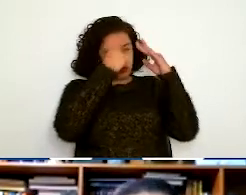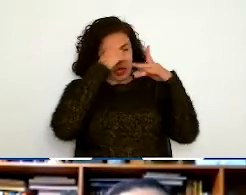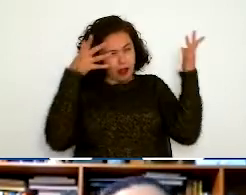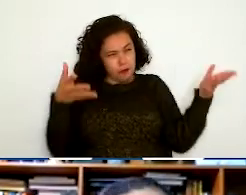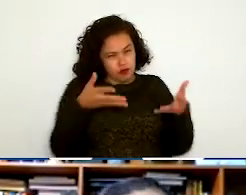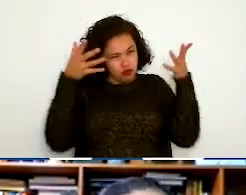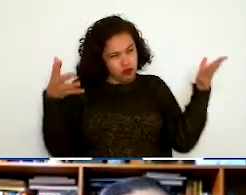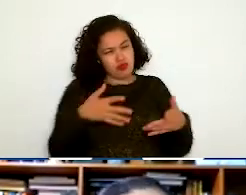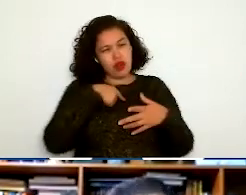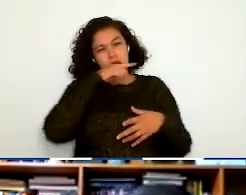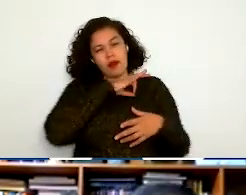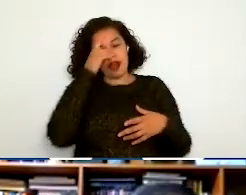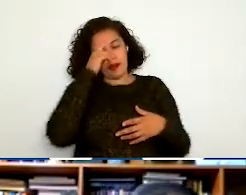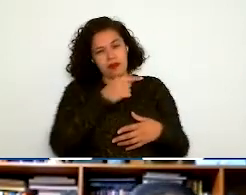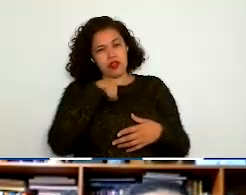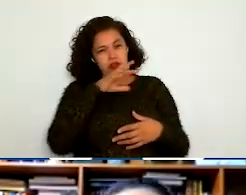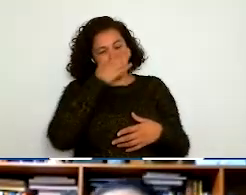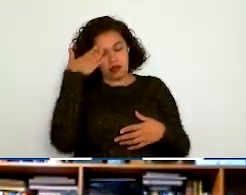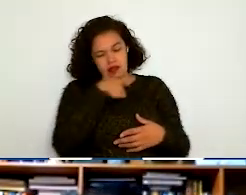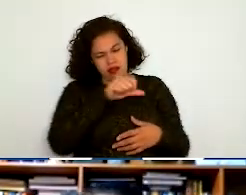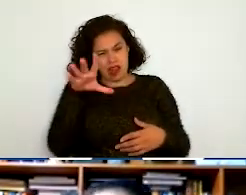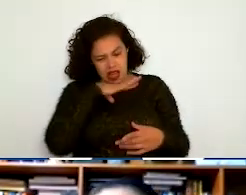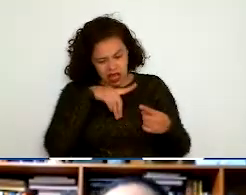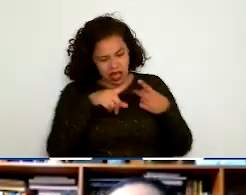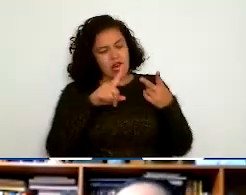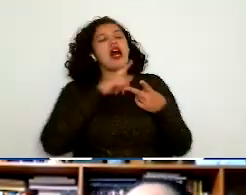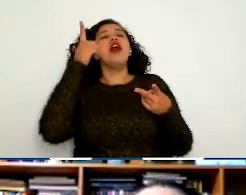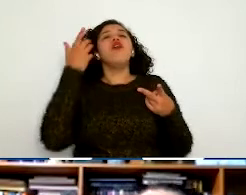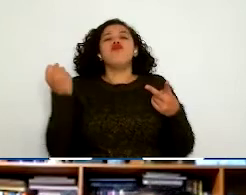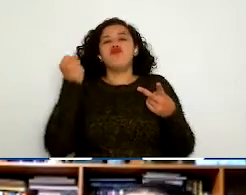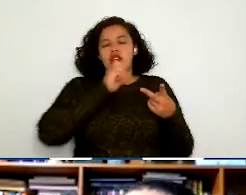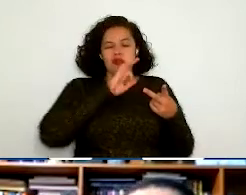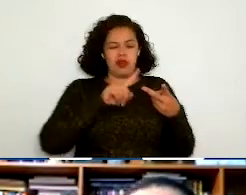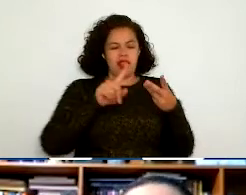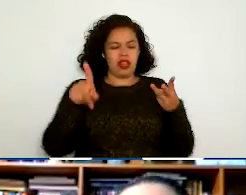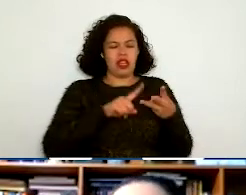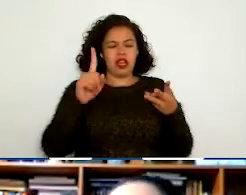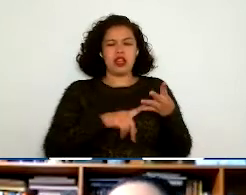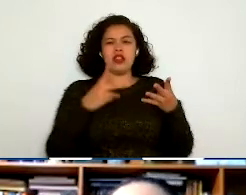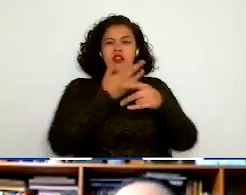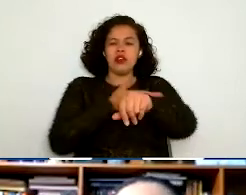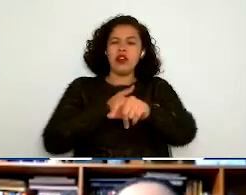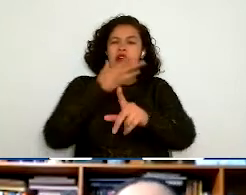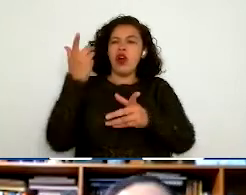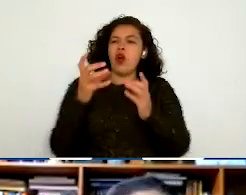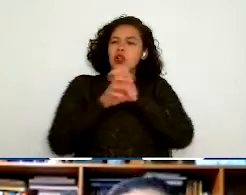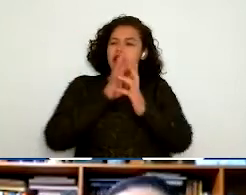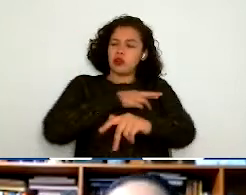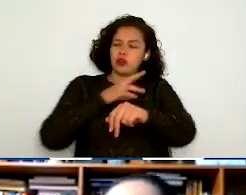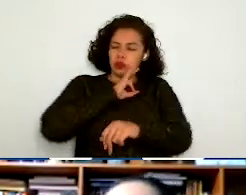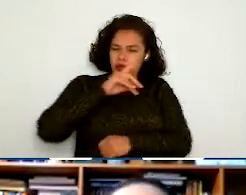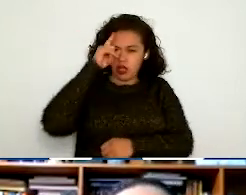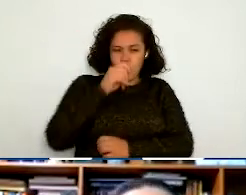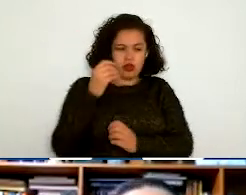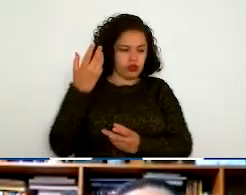les haga ver que está esa capacidad, que tienen esa fortaleza, que pueden solucionar con estos recursos o dotarle de